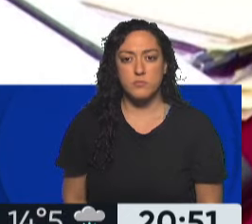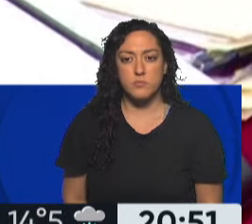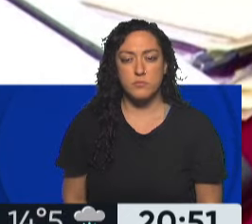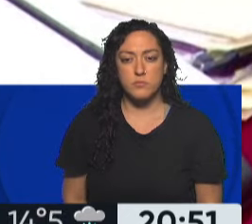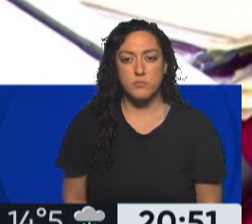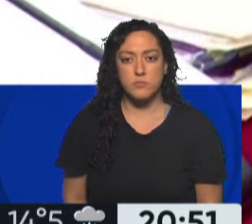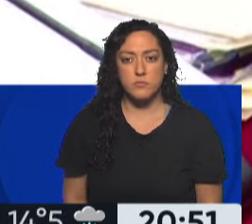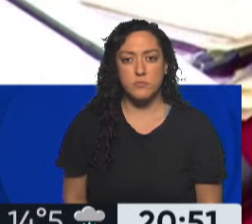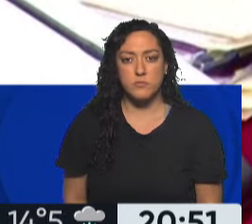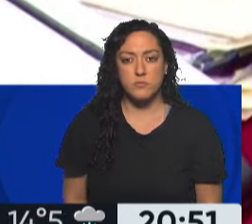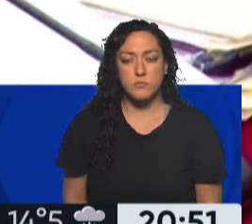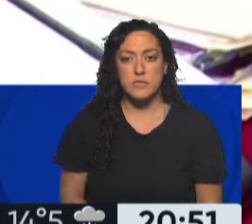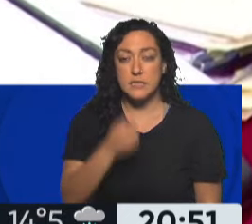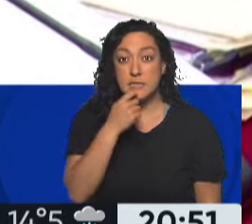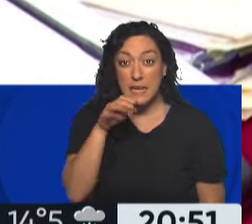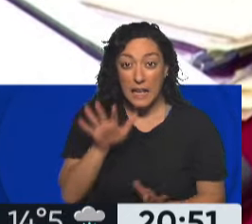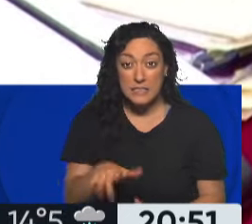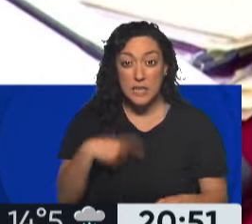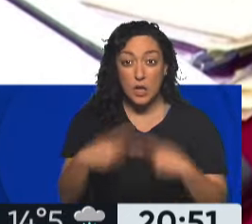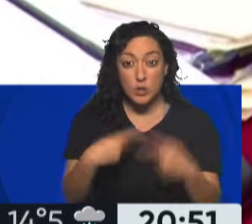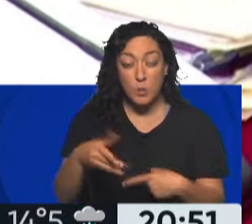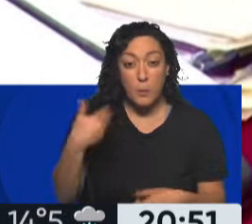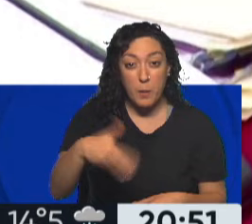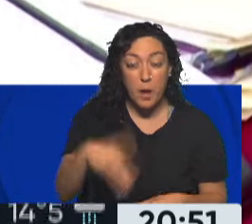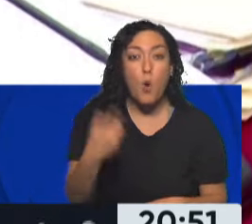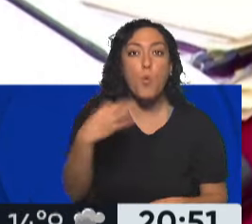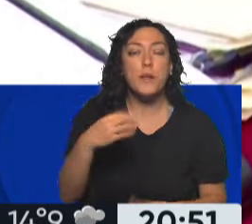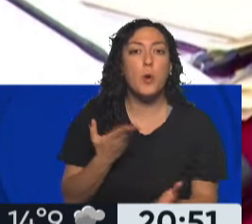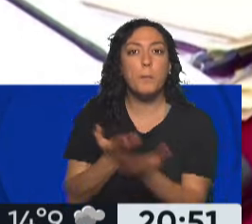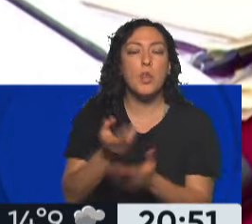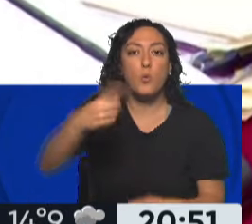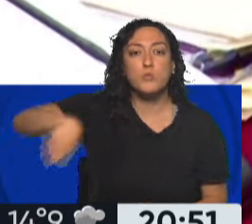Si es que esto va a continuar, lo único que les pido,